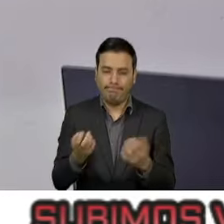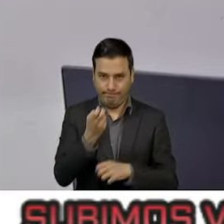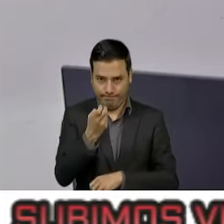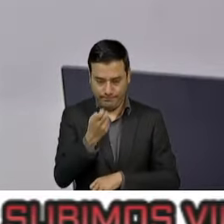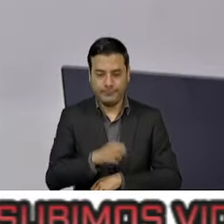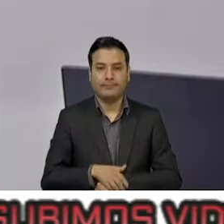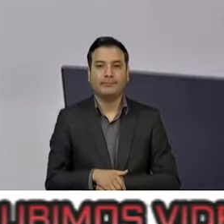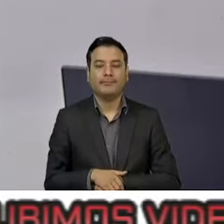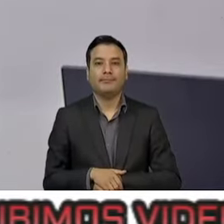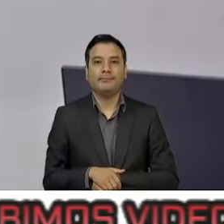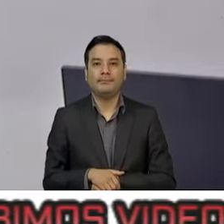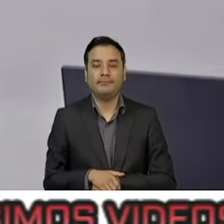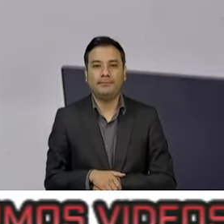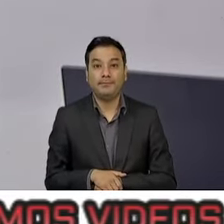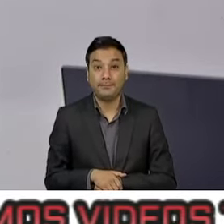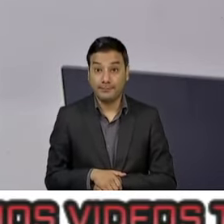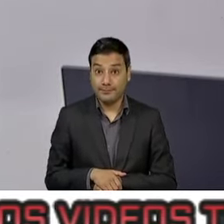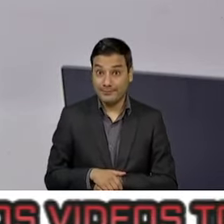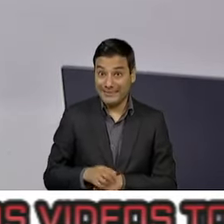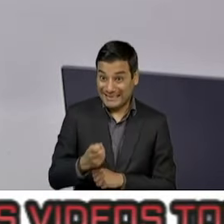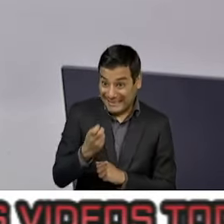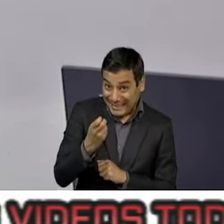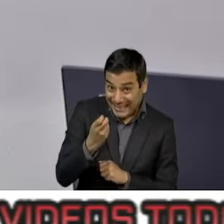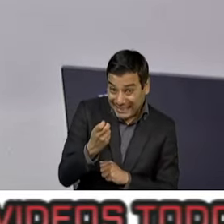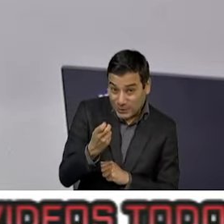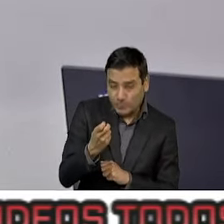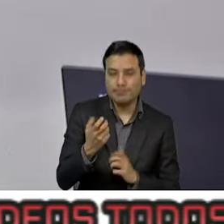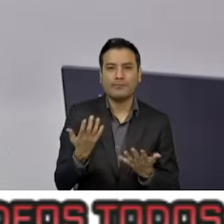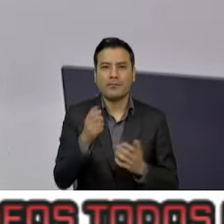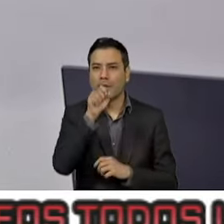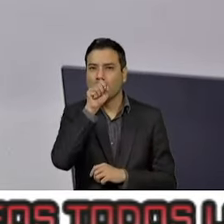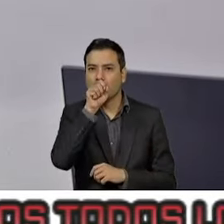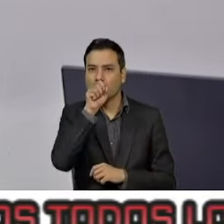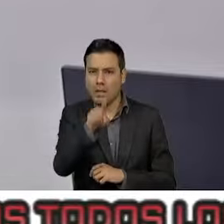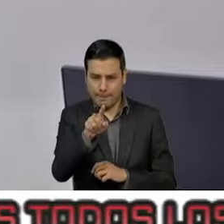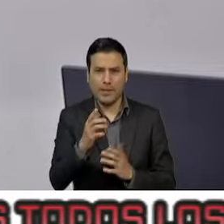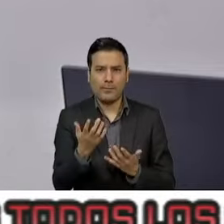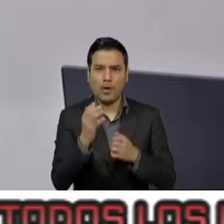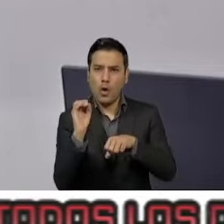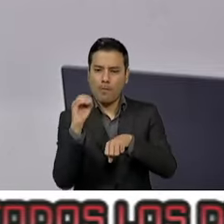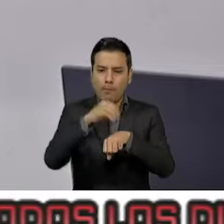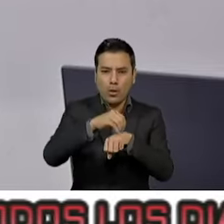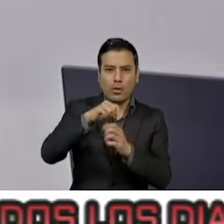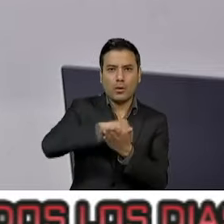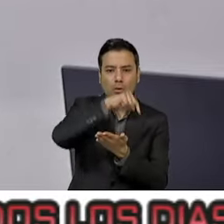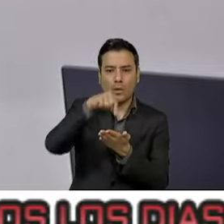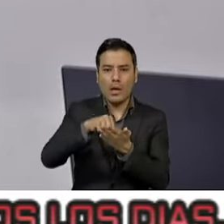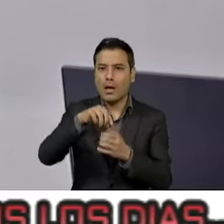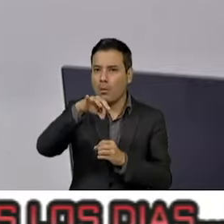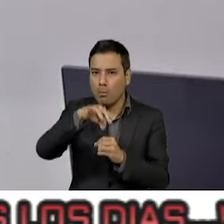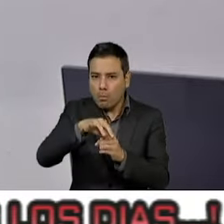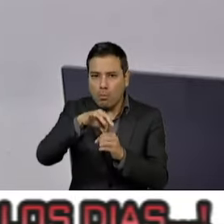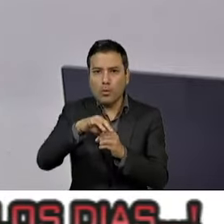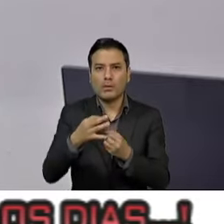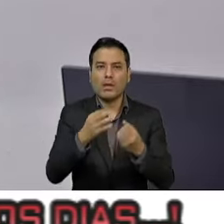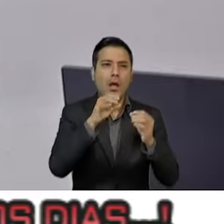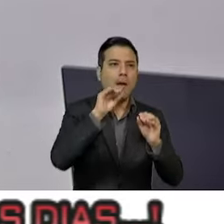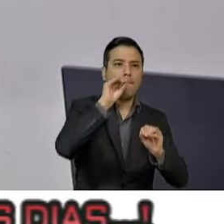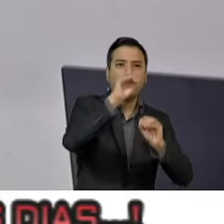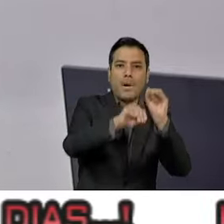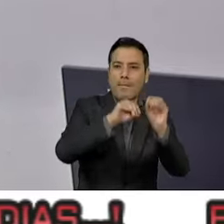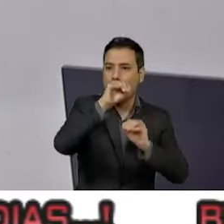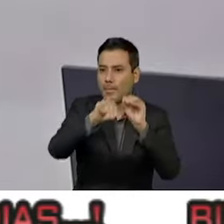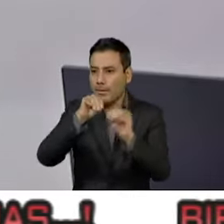elector. Es con base en este principio que también se instalan y funcionan las casillas electorales en cada una de las elecciones